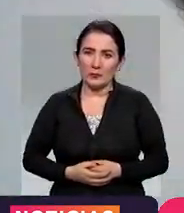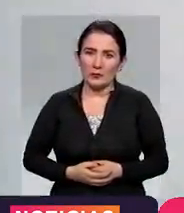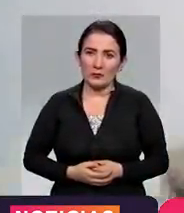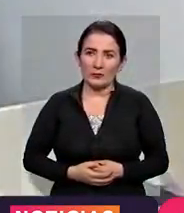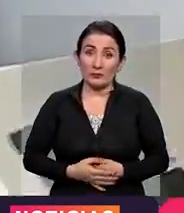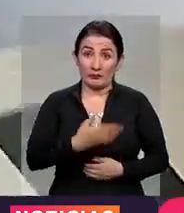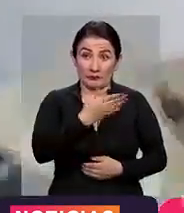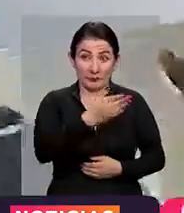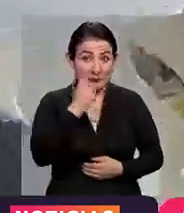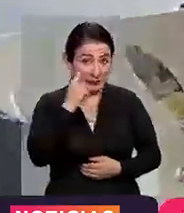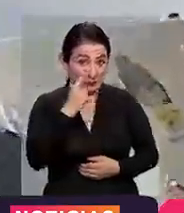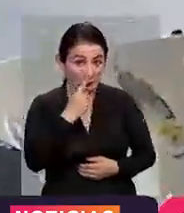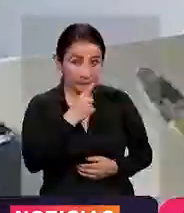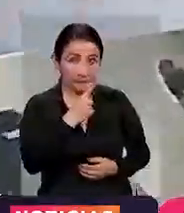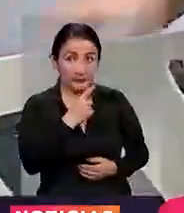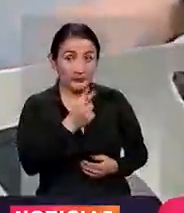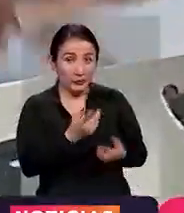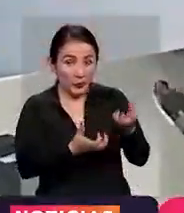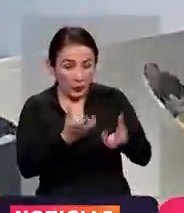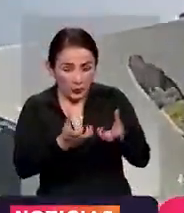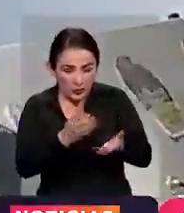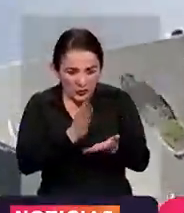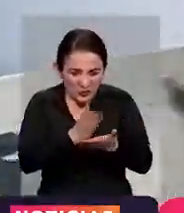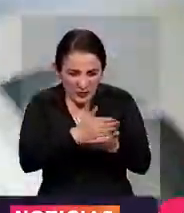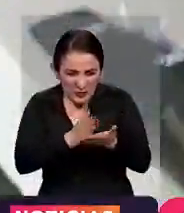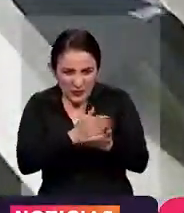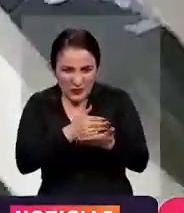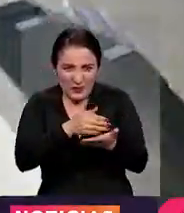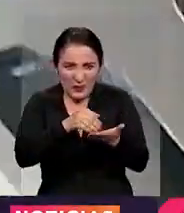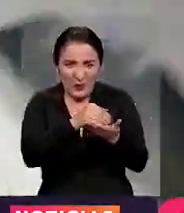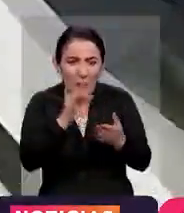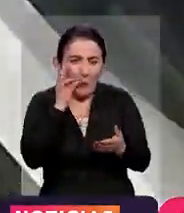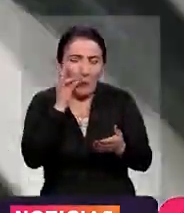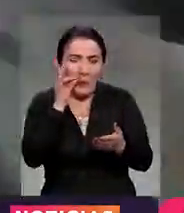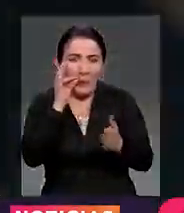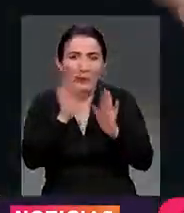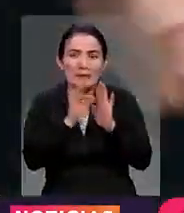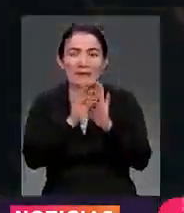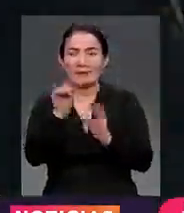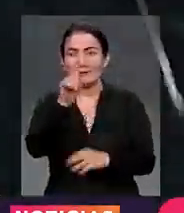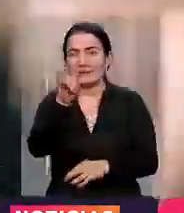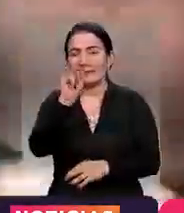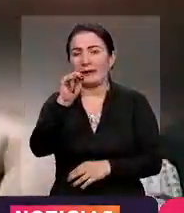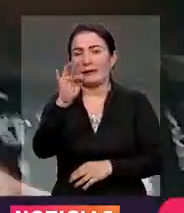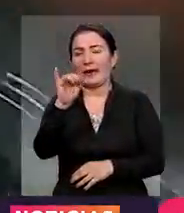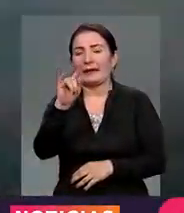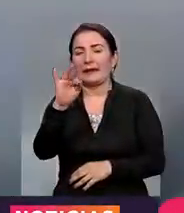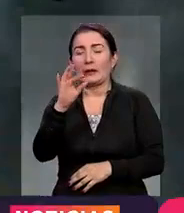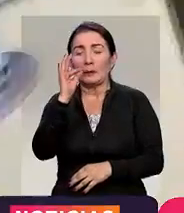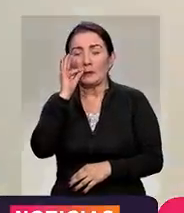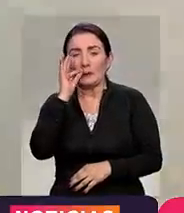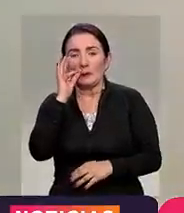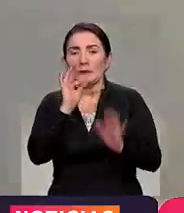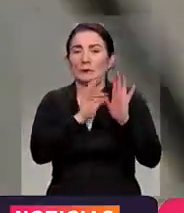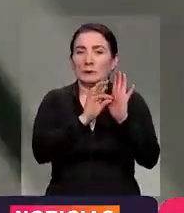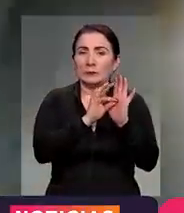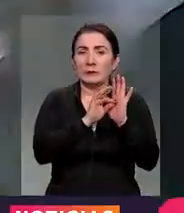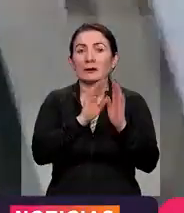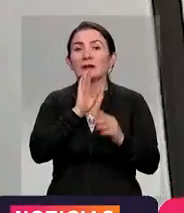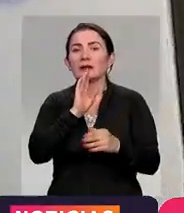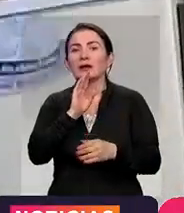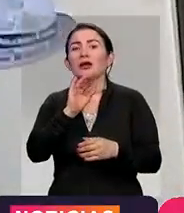De esta manera, en Cocinas Caseras operaba una de las mayores distribuidoras de drogas sintéticas en Bogotá, que fabricaban tusi,